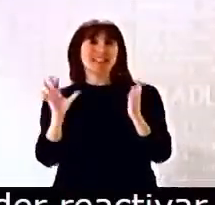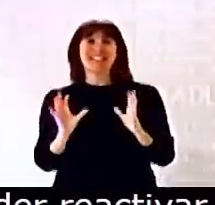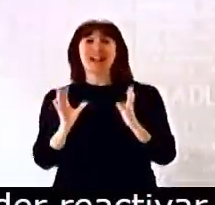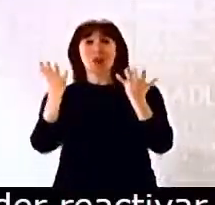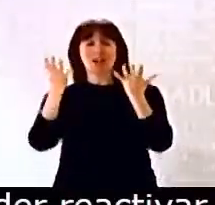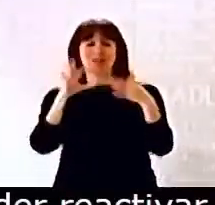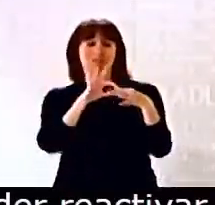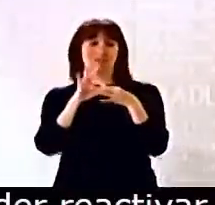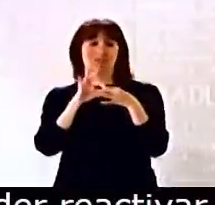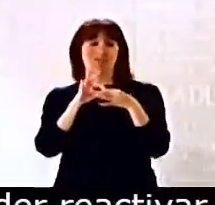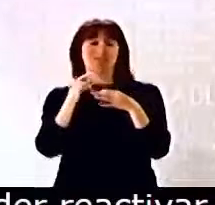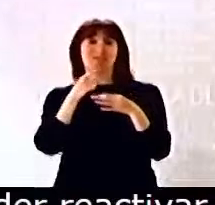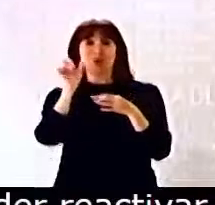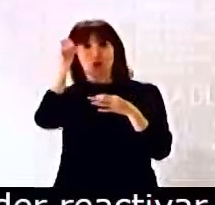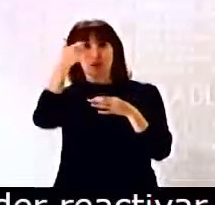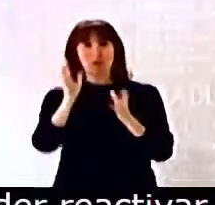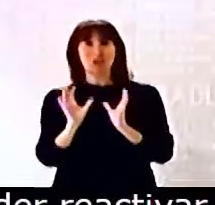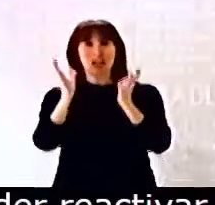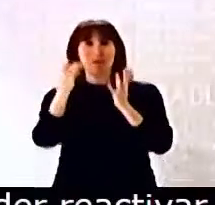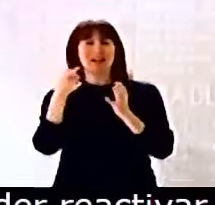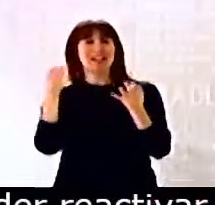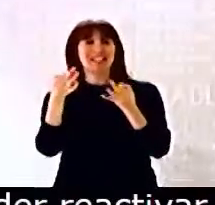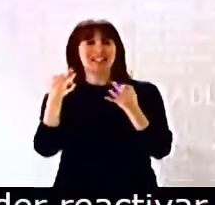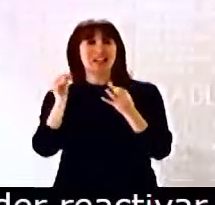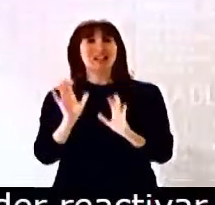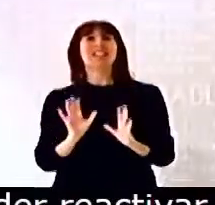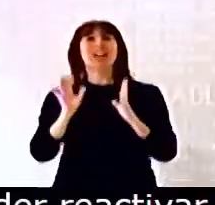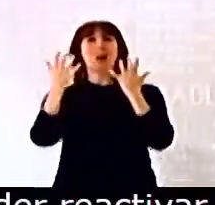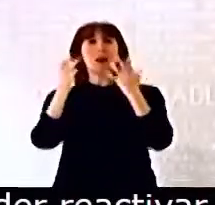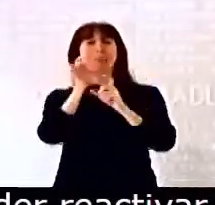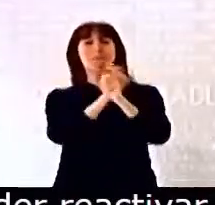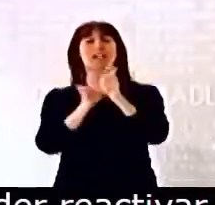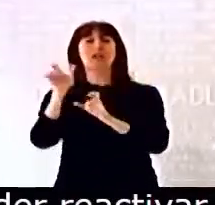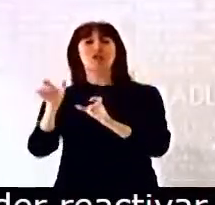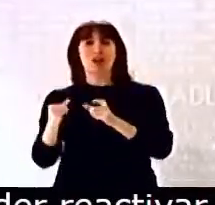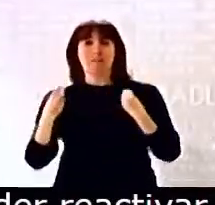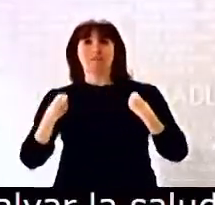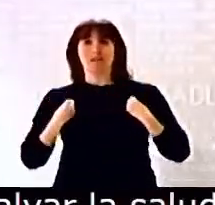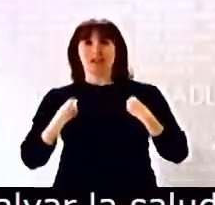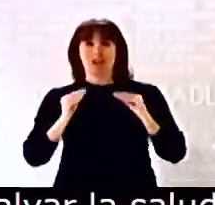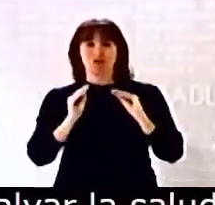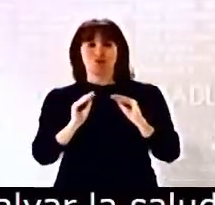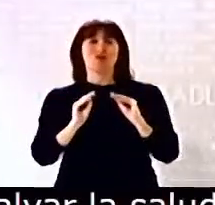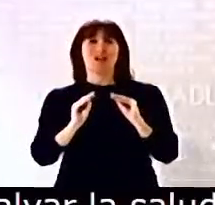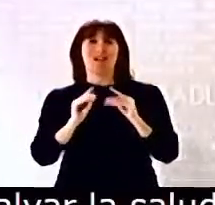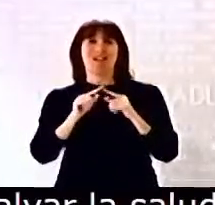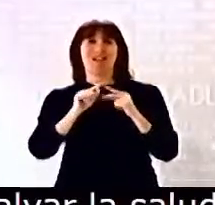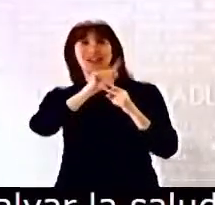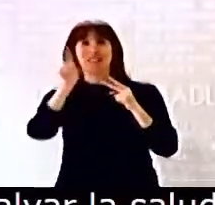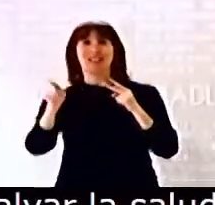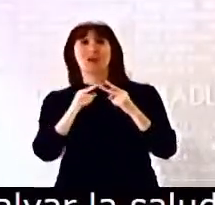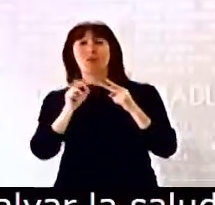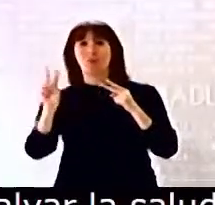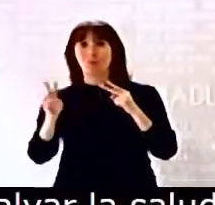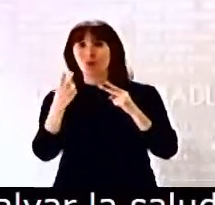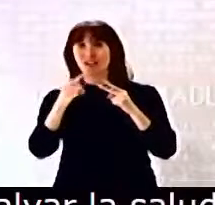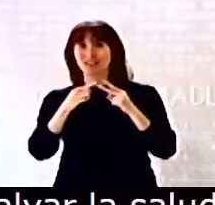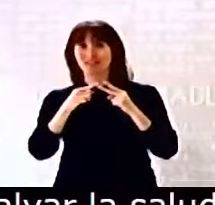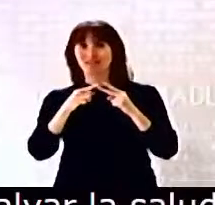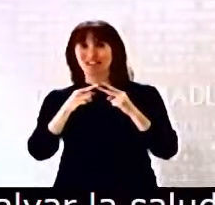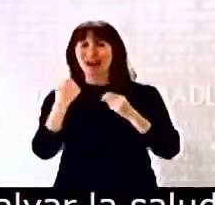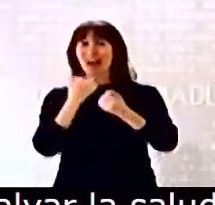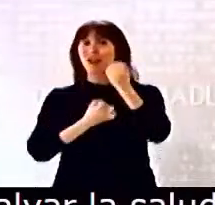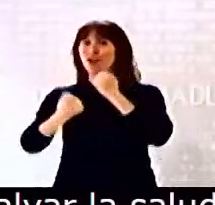salvar, que es, primero, salvar la salud de la población y, en segundo lugar, salvar la economía de la